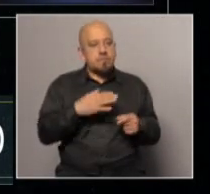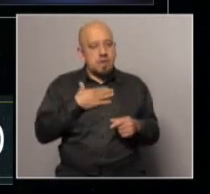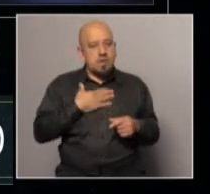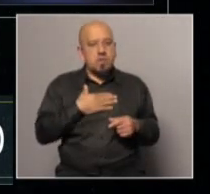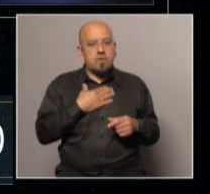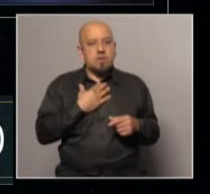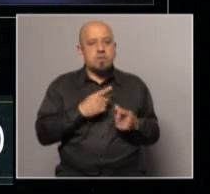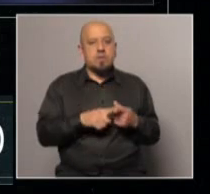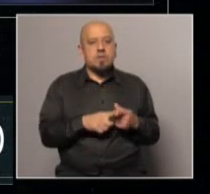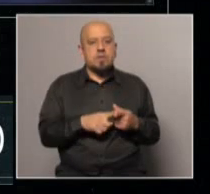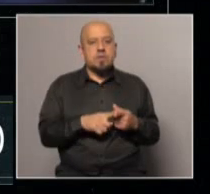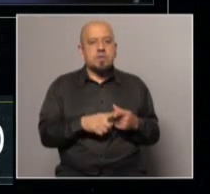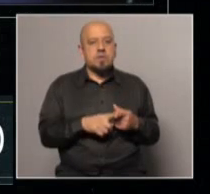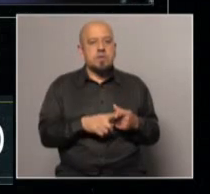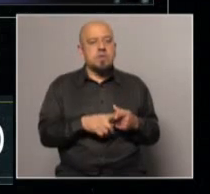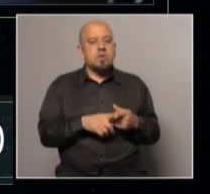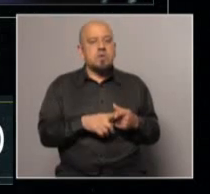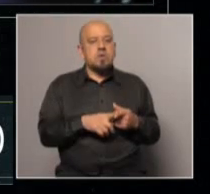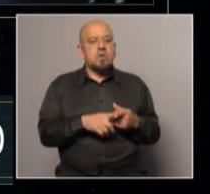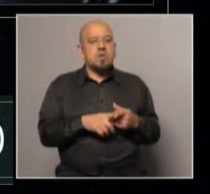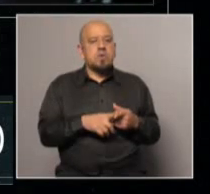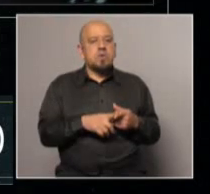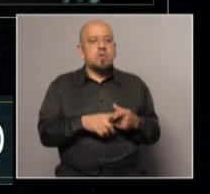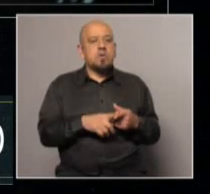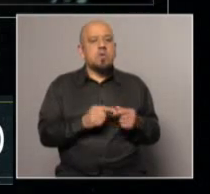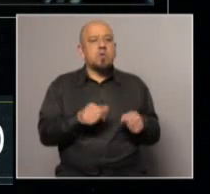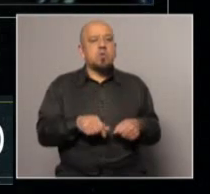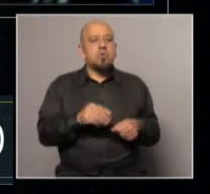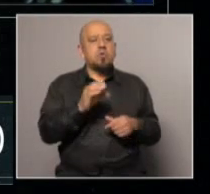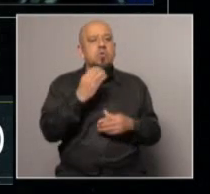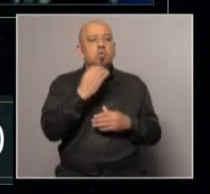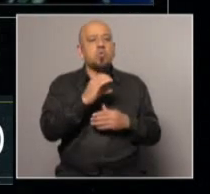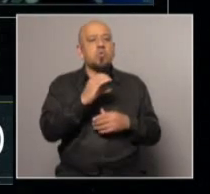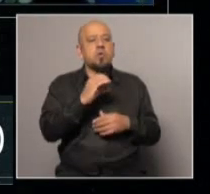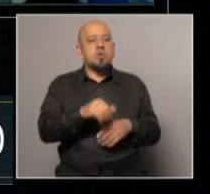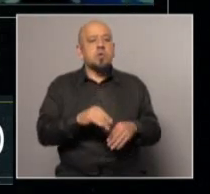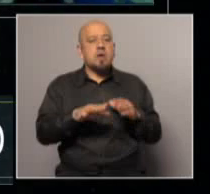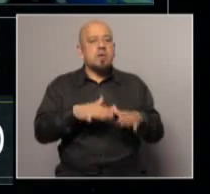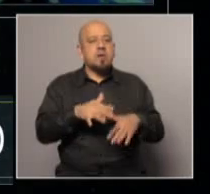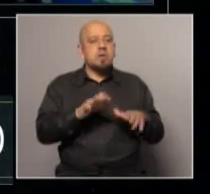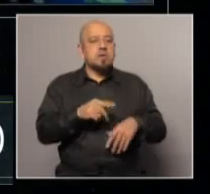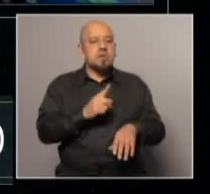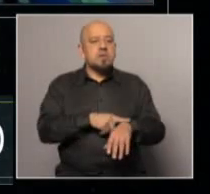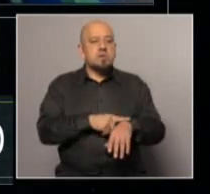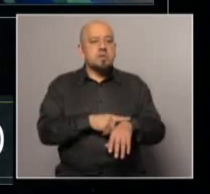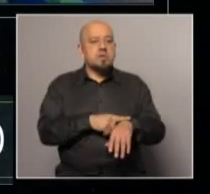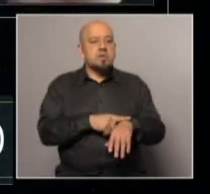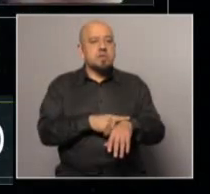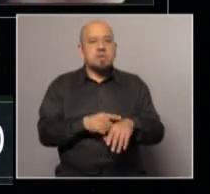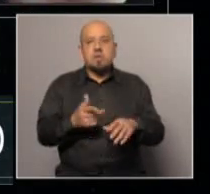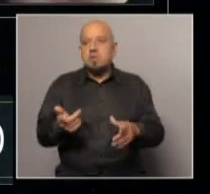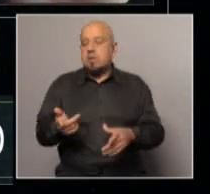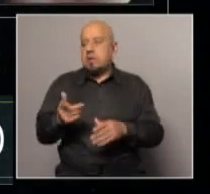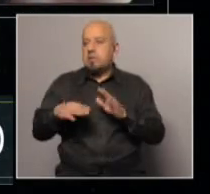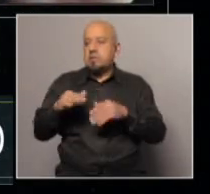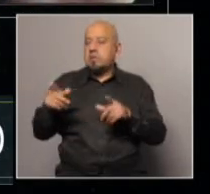pero incluso usando una lógica simple, muchas de las quejas son que los clubes a veces no dan abasto con sus propios socios, por